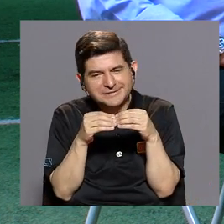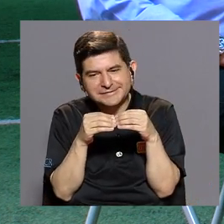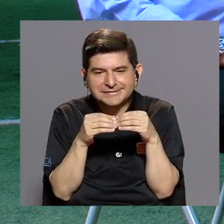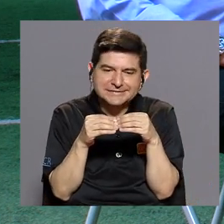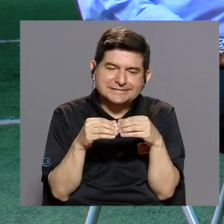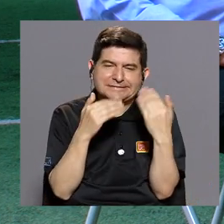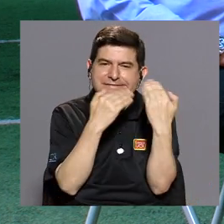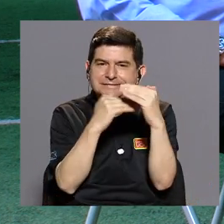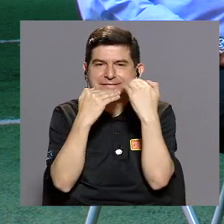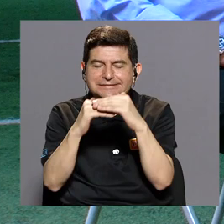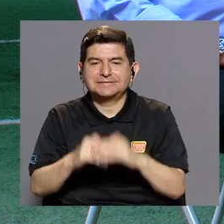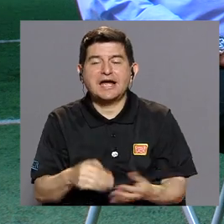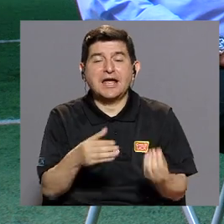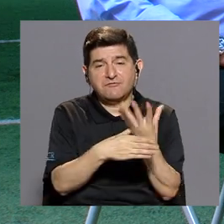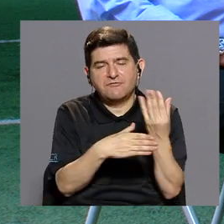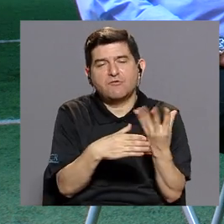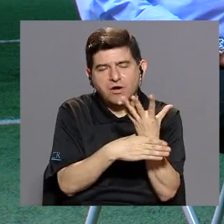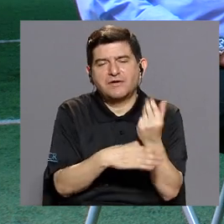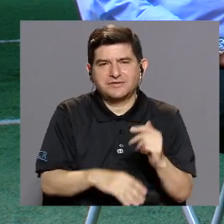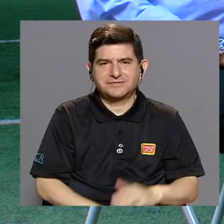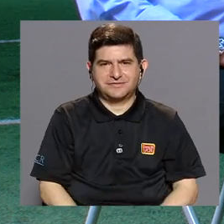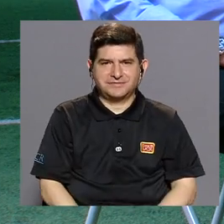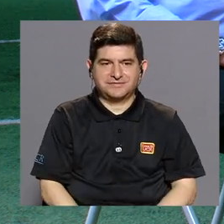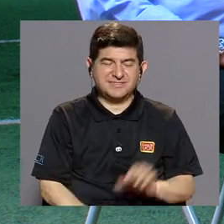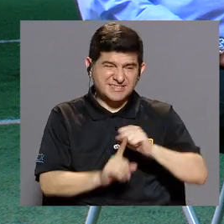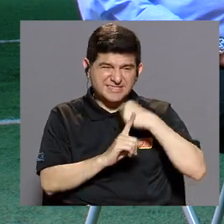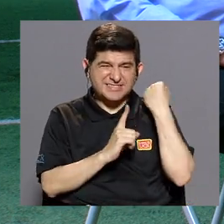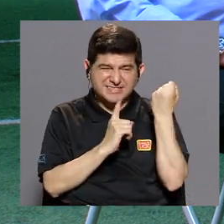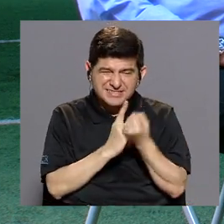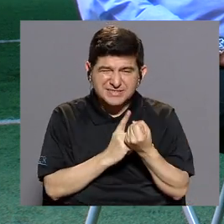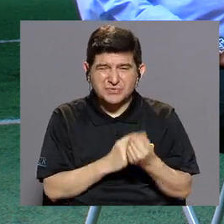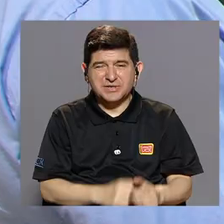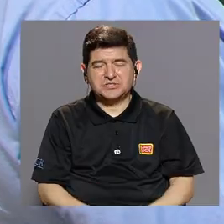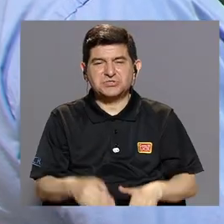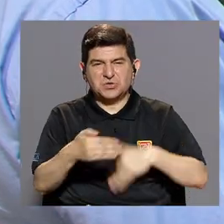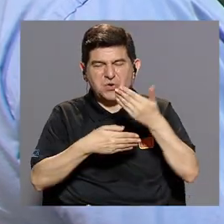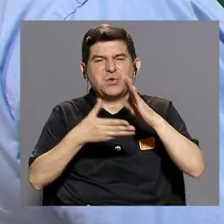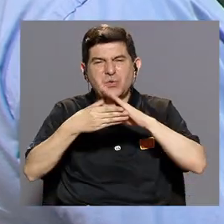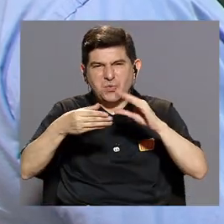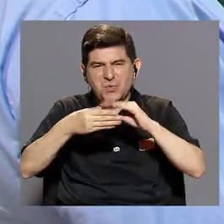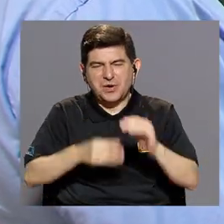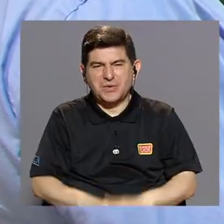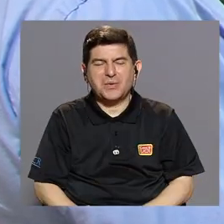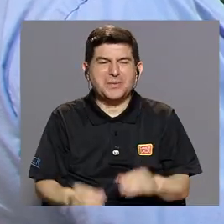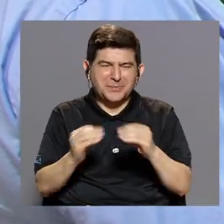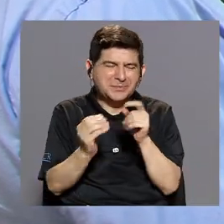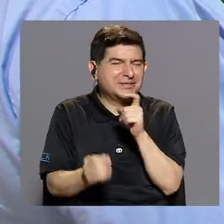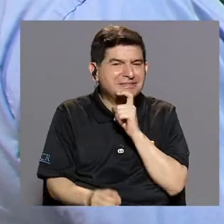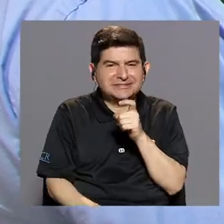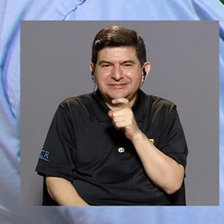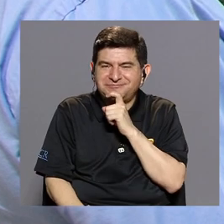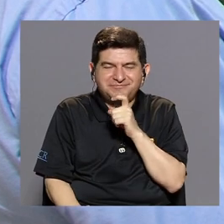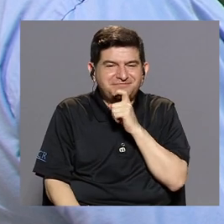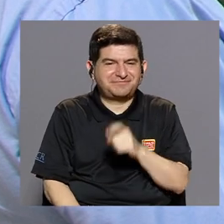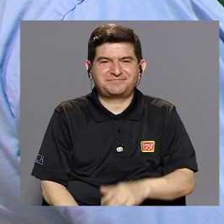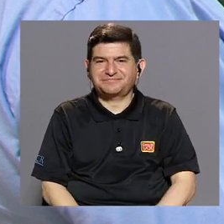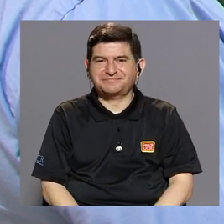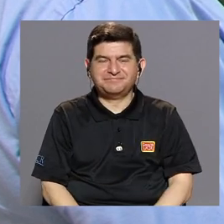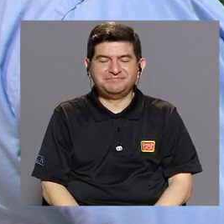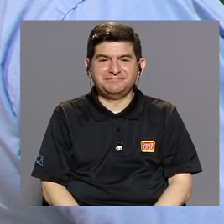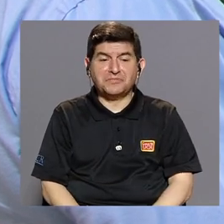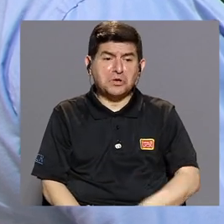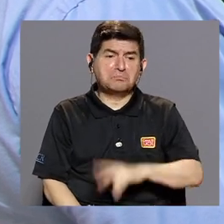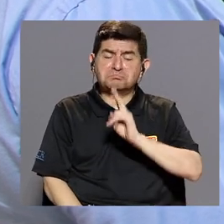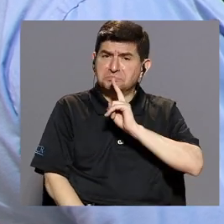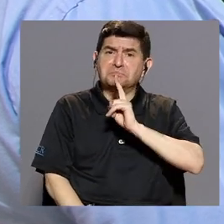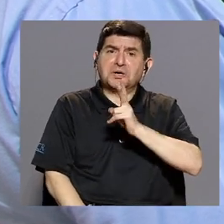pues, un poco más de limitante fue en Flores, ¿verdad? Sí. ¿Verdad? Porque venía de una situación que creo que ahora lo vamos a comentar, una situación un poco más difícil. Y bueno,